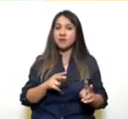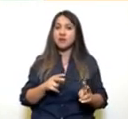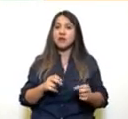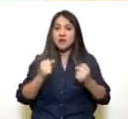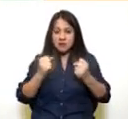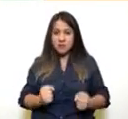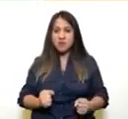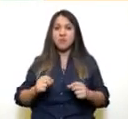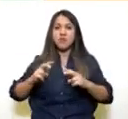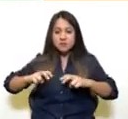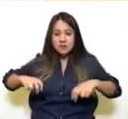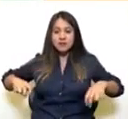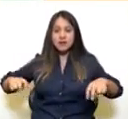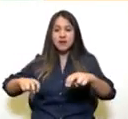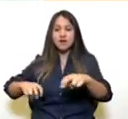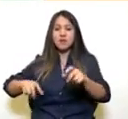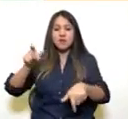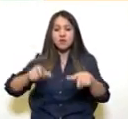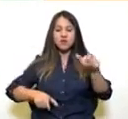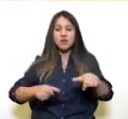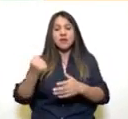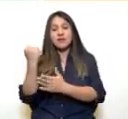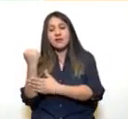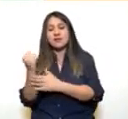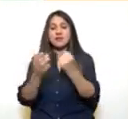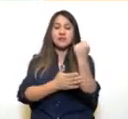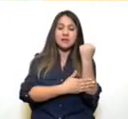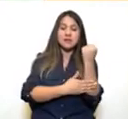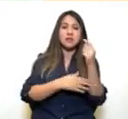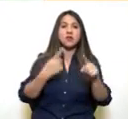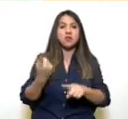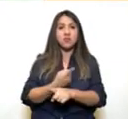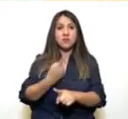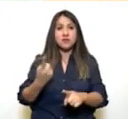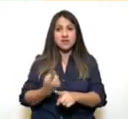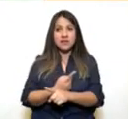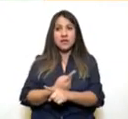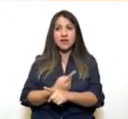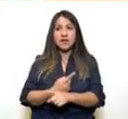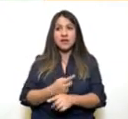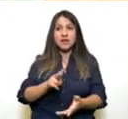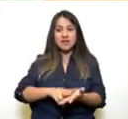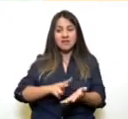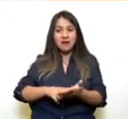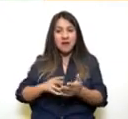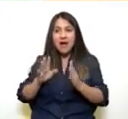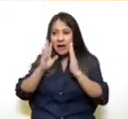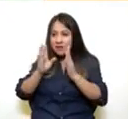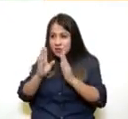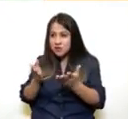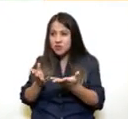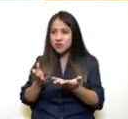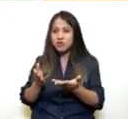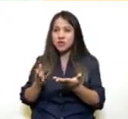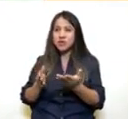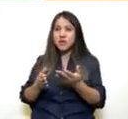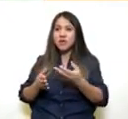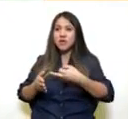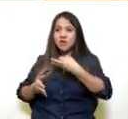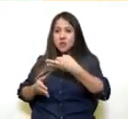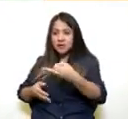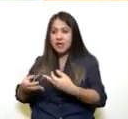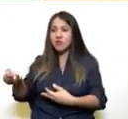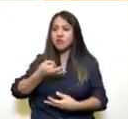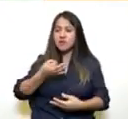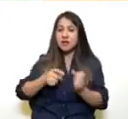sean capaces de sentarse personas de derecha a izquierda a conversar con franqueza y escucharse de verdad pero escucharse de verdad me parece